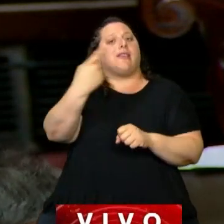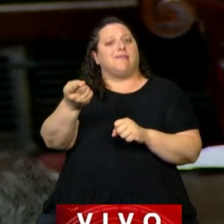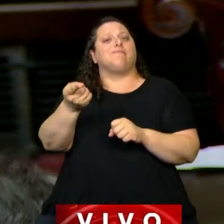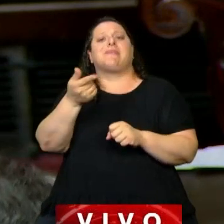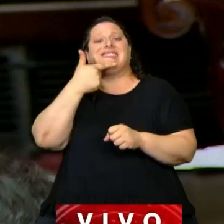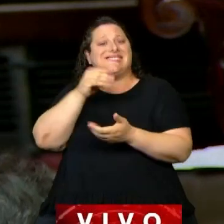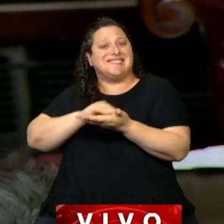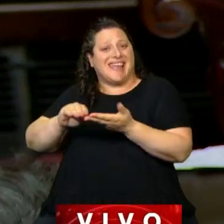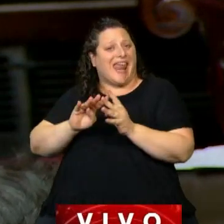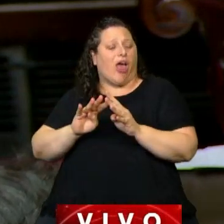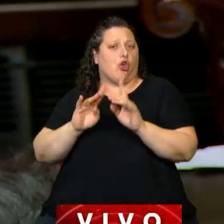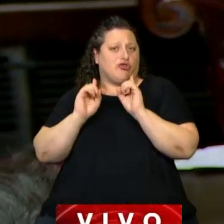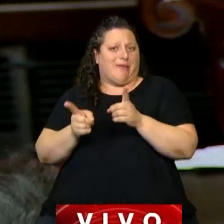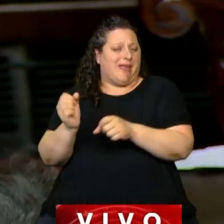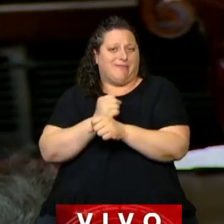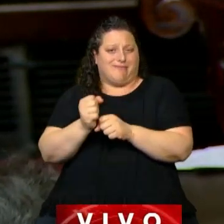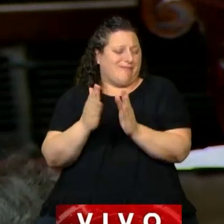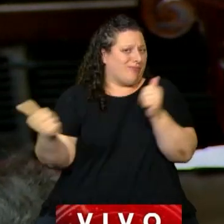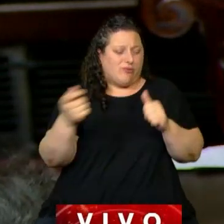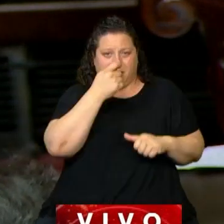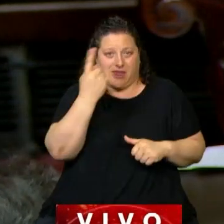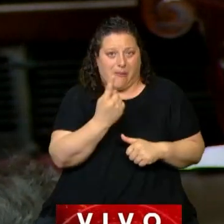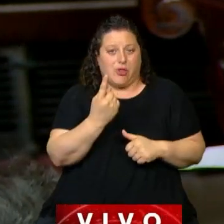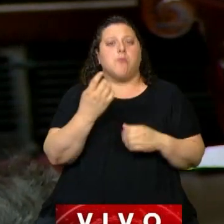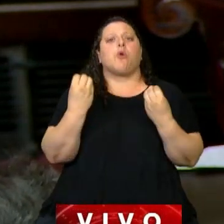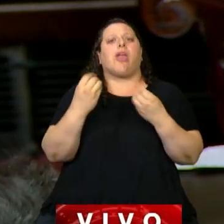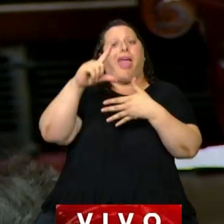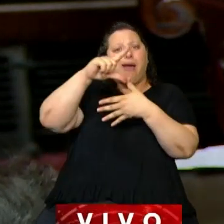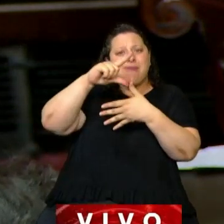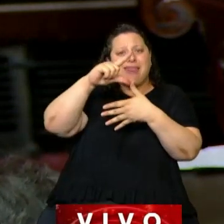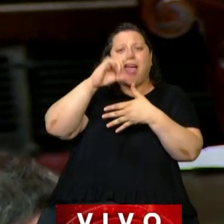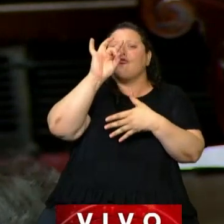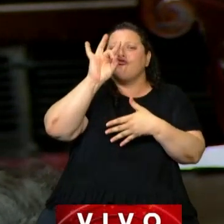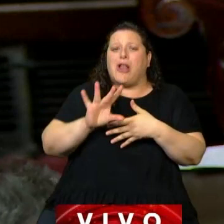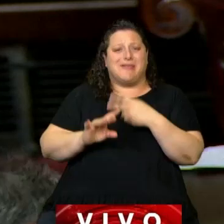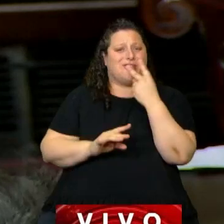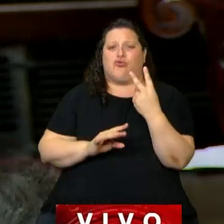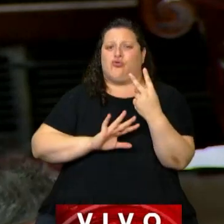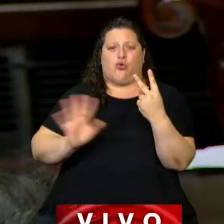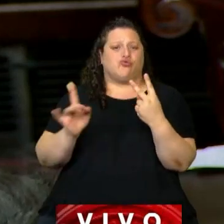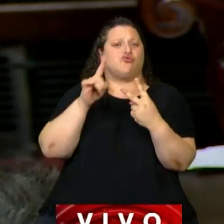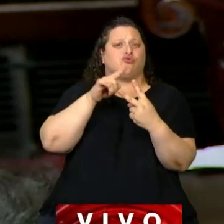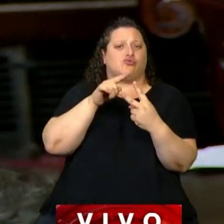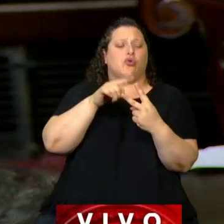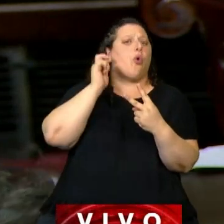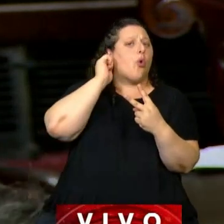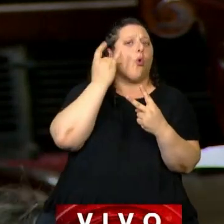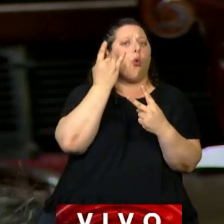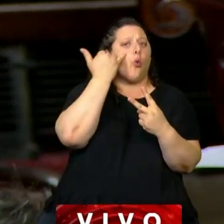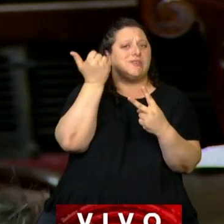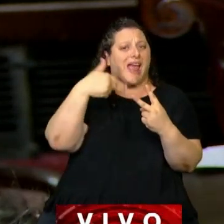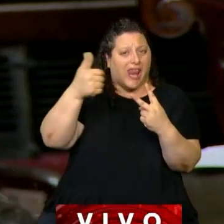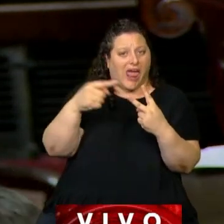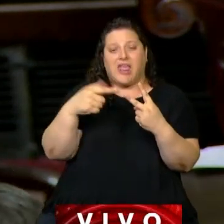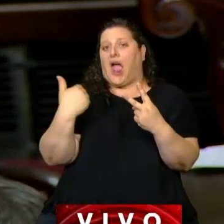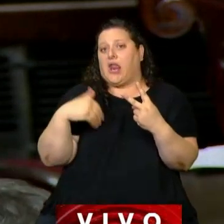solo en América Latina, Guyana y Argentina no han sancionado